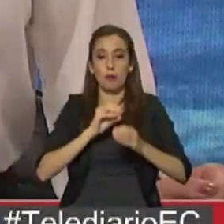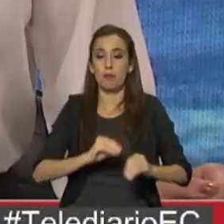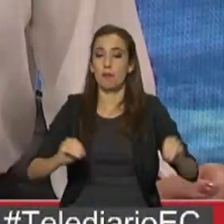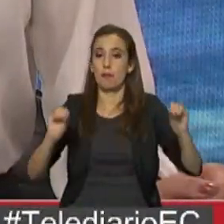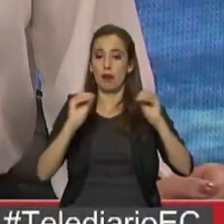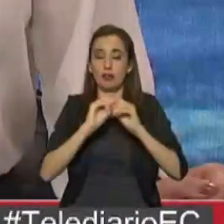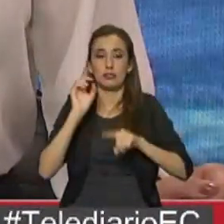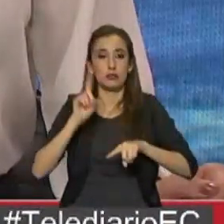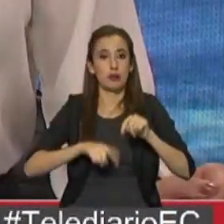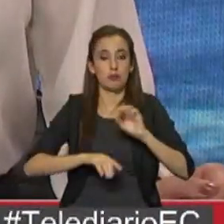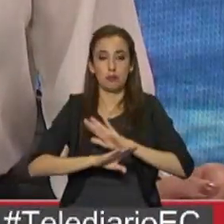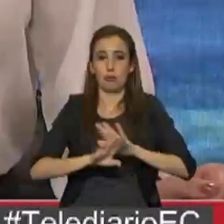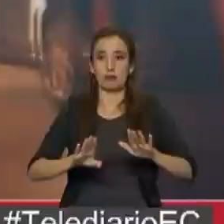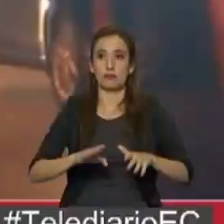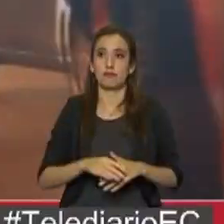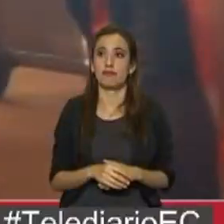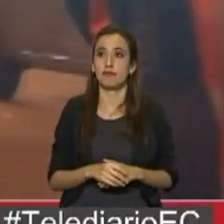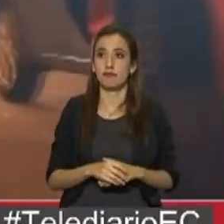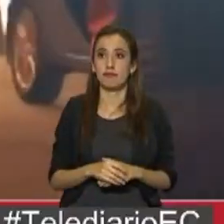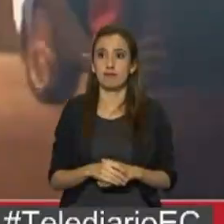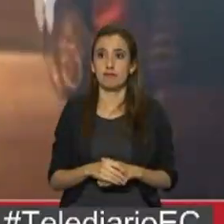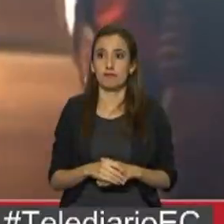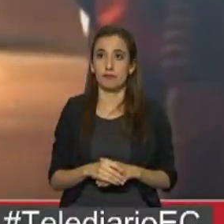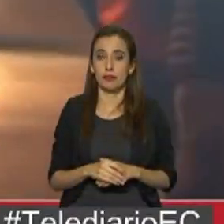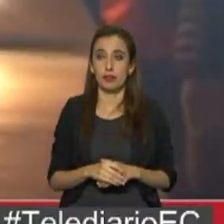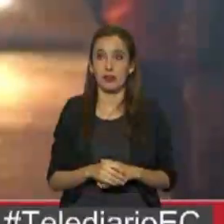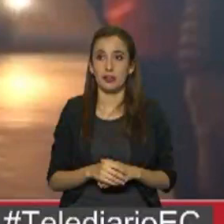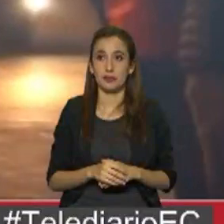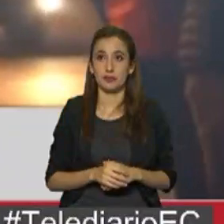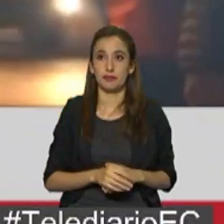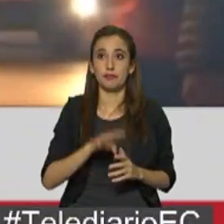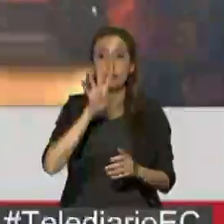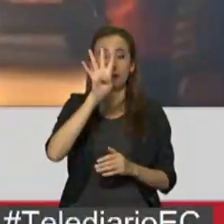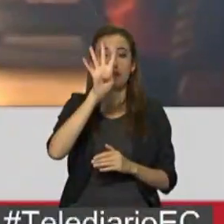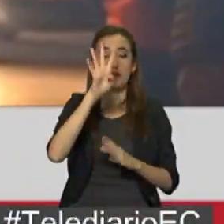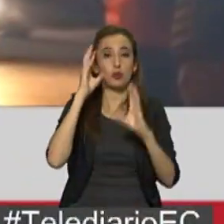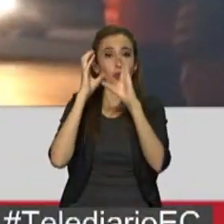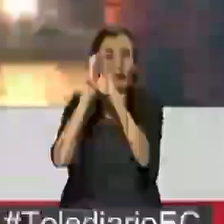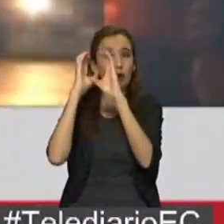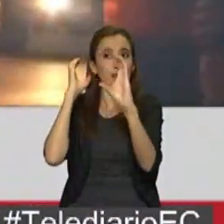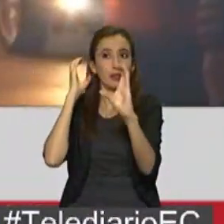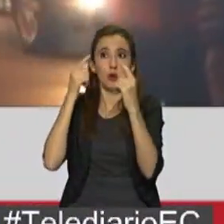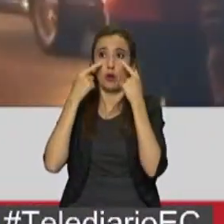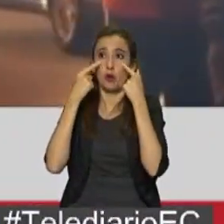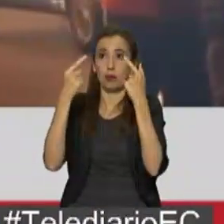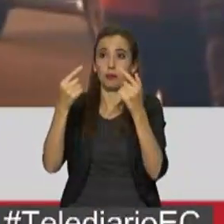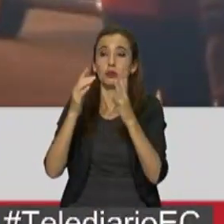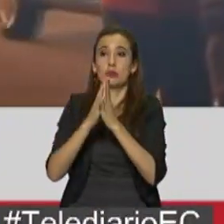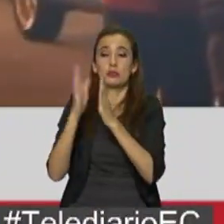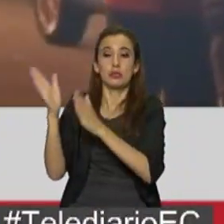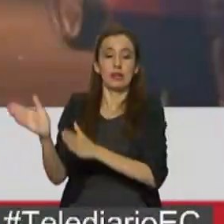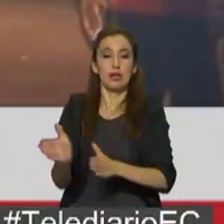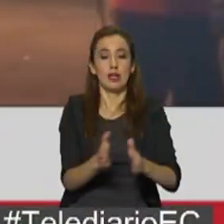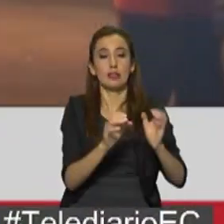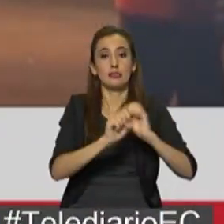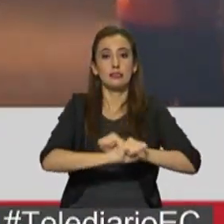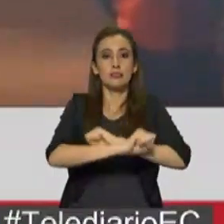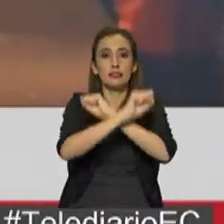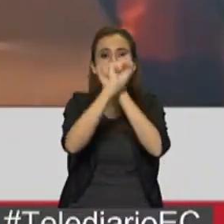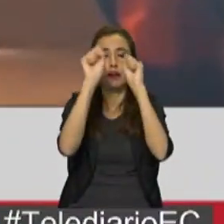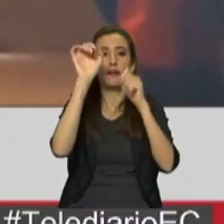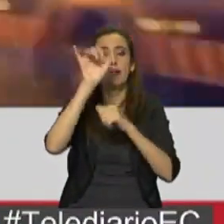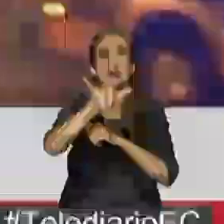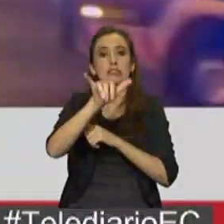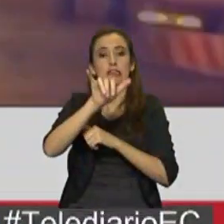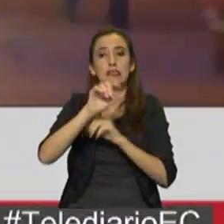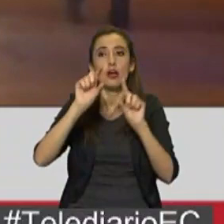a su territorio cuatro autobuses escoltados por miembros de la armada uruguaya trasladada una madrugada de este sábado al primer